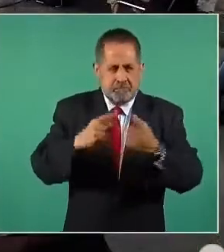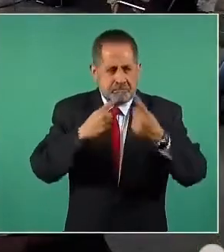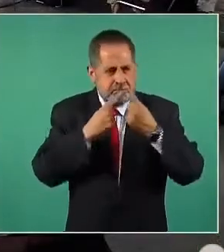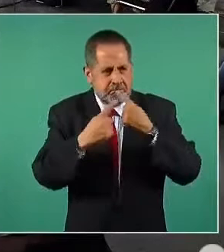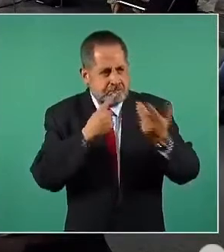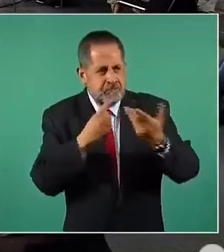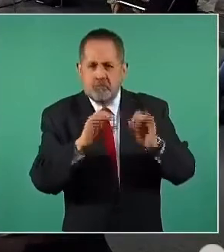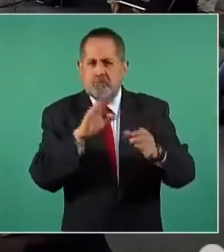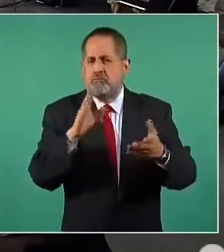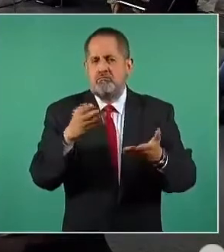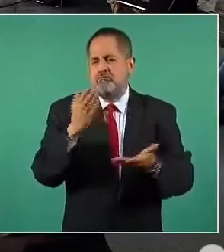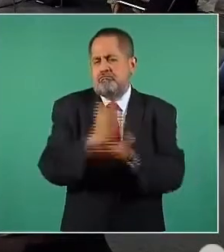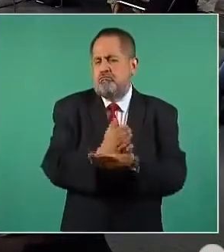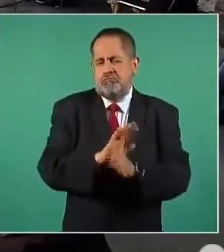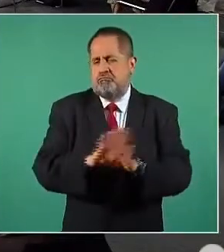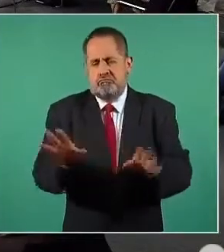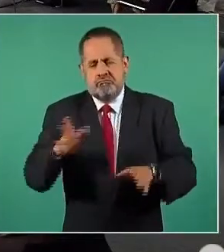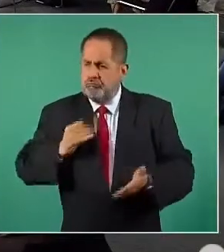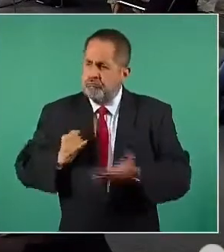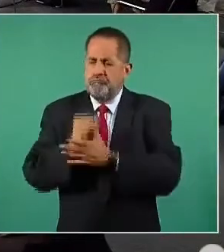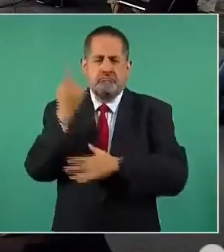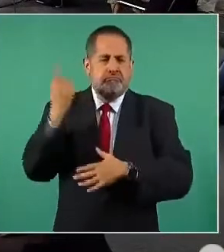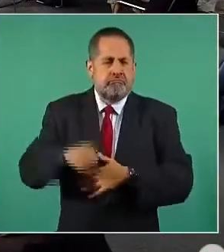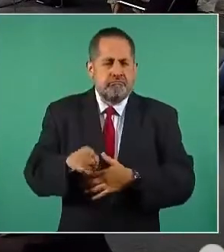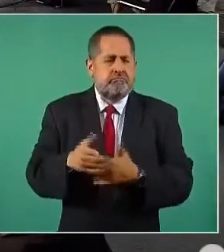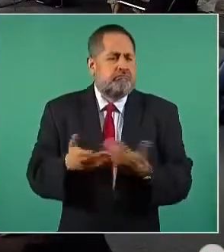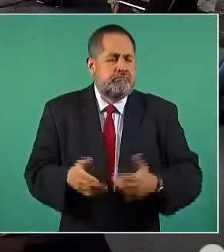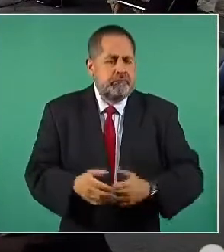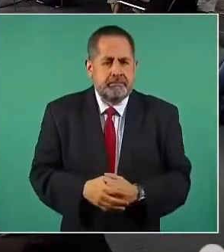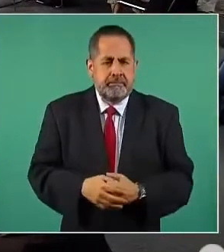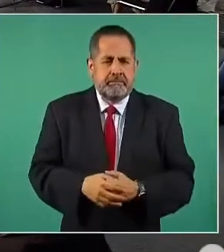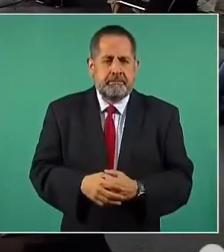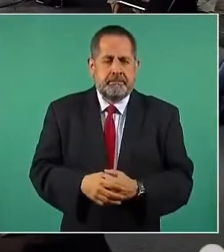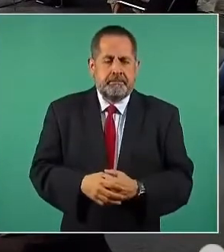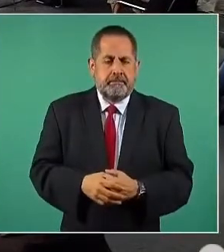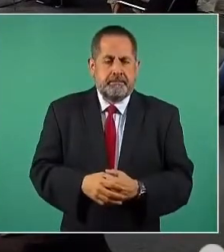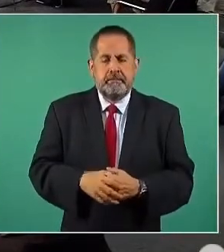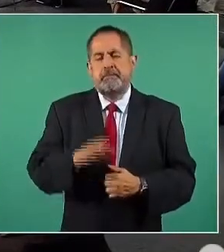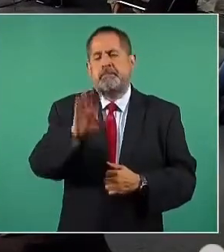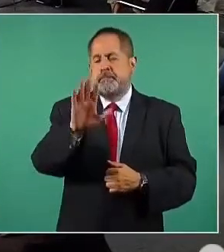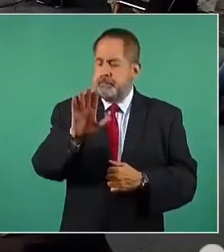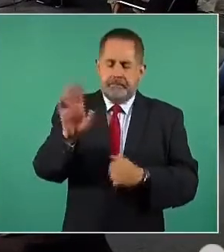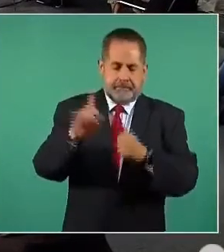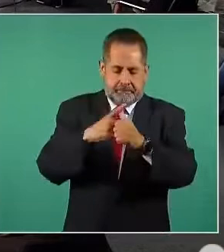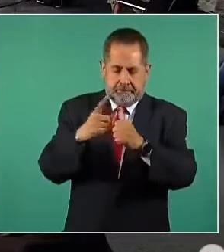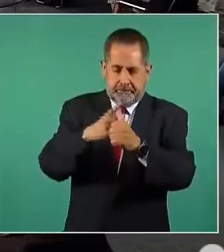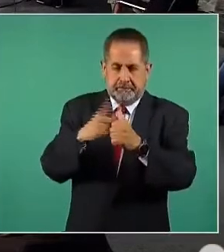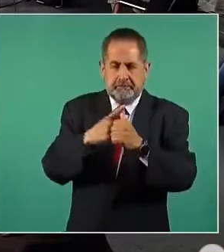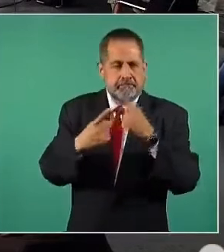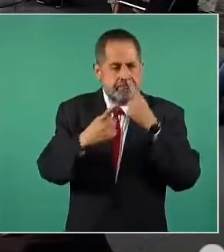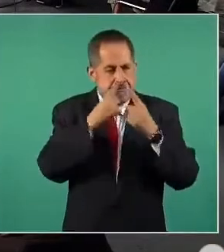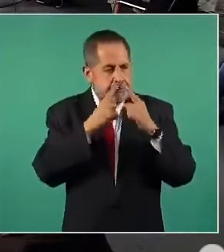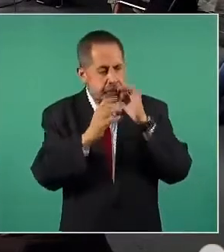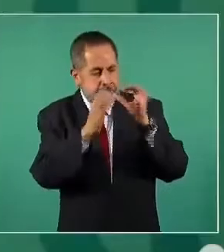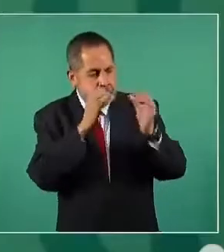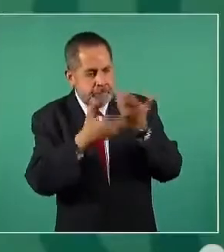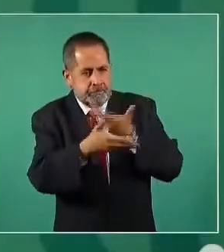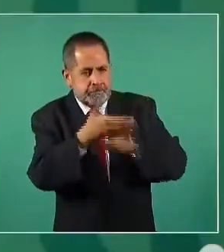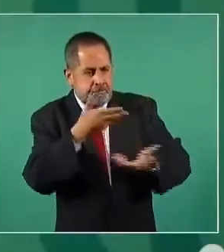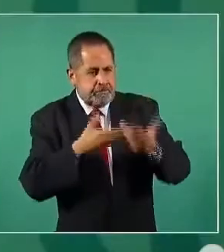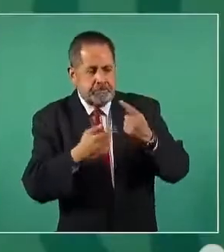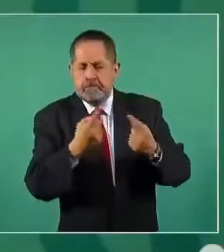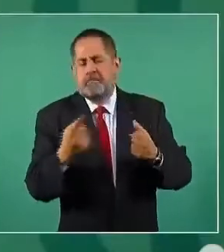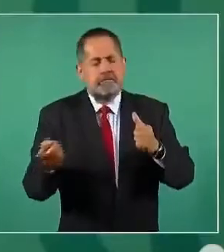y qué sucederá con este planteamiento, si se hará. Sí, primero tiene que ser el diálogo, pero